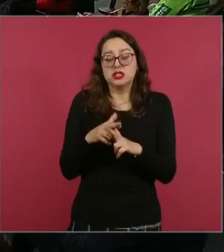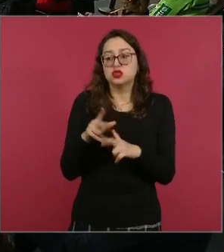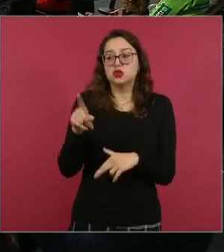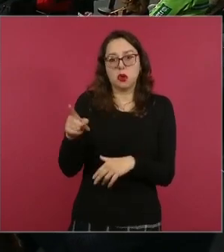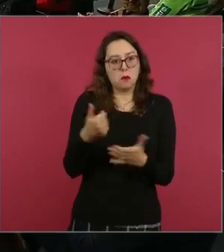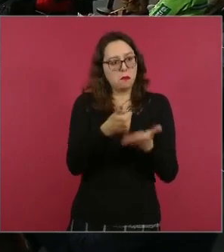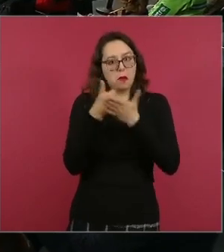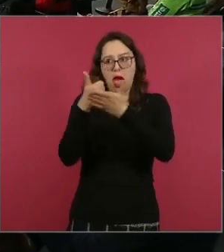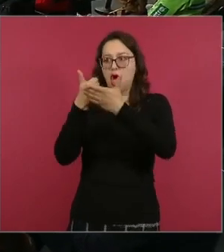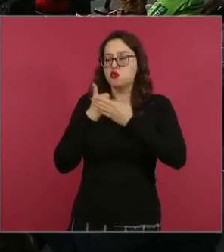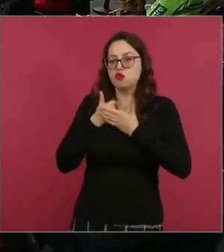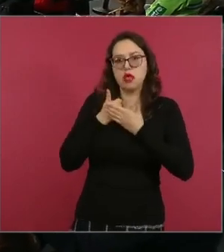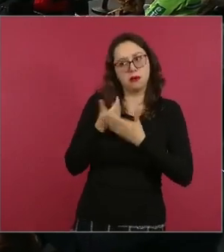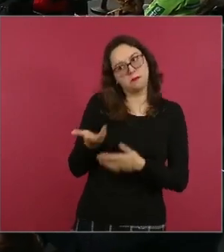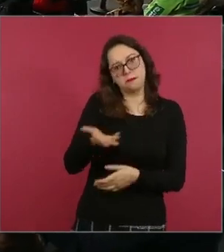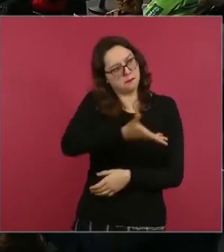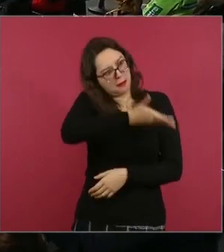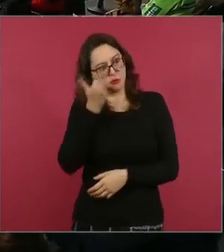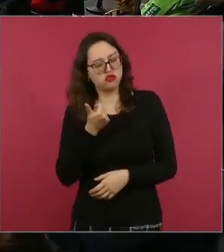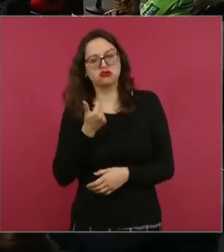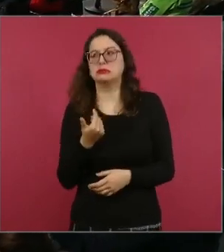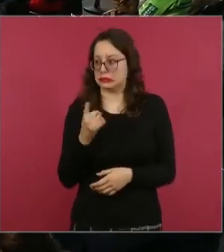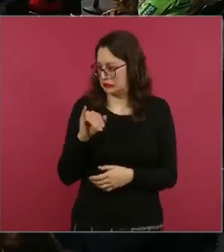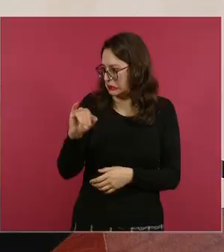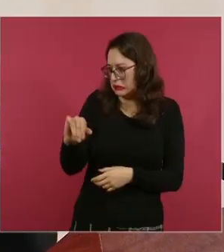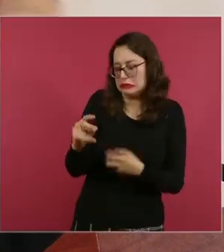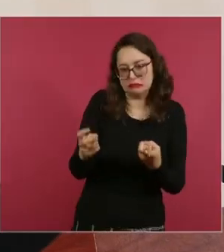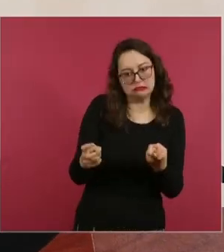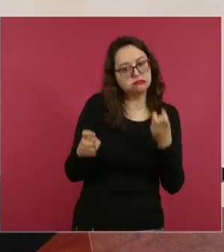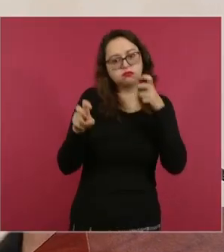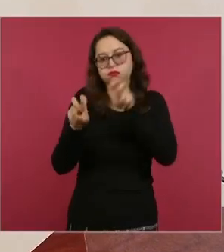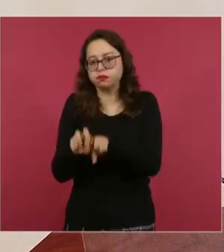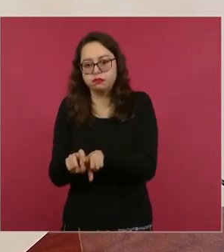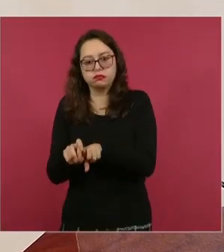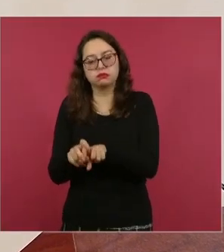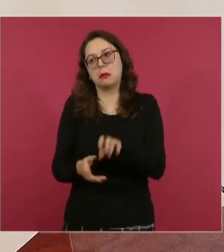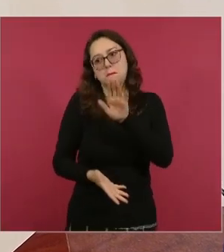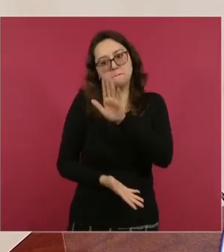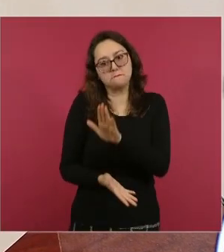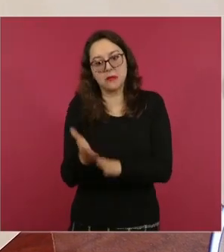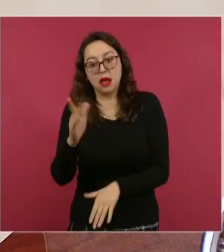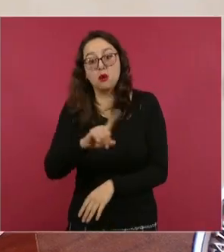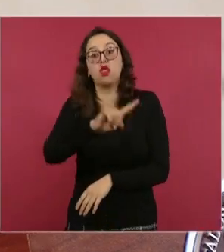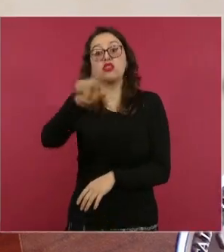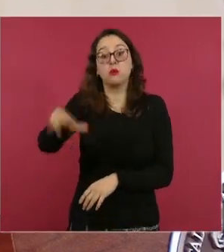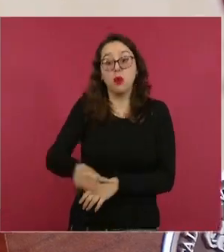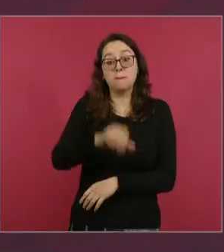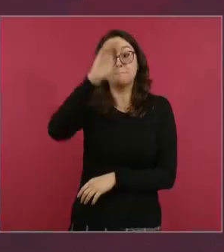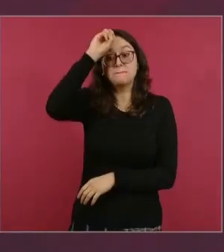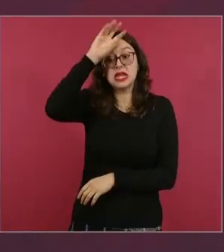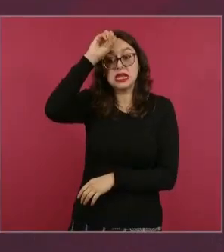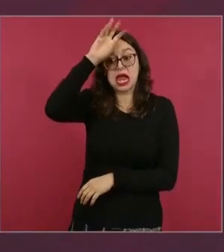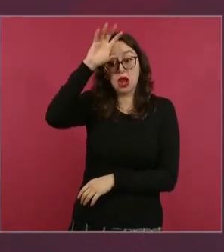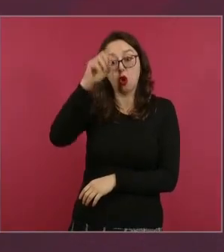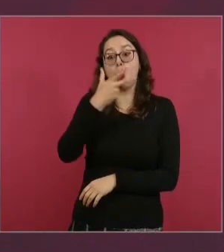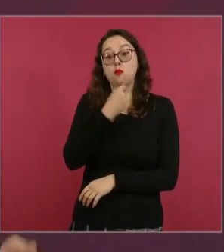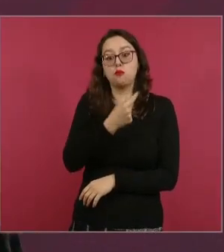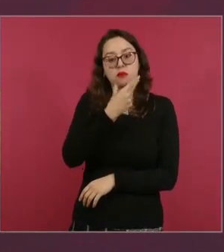y otra de un minero para llegar y Caminé